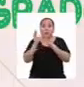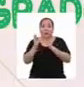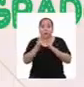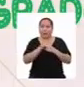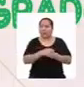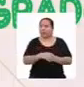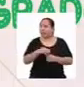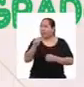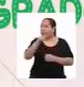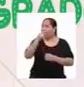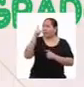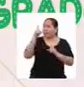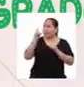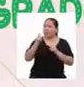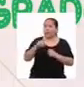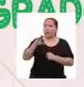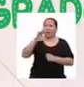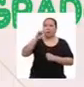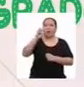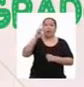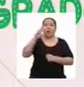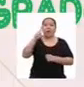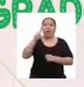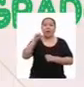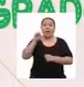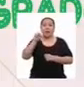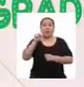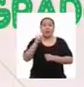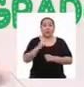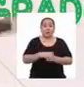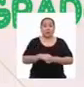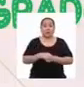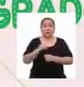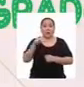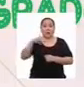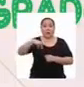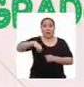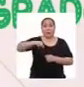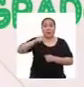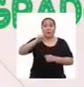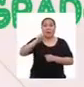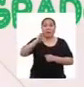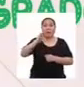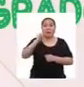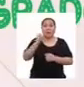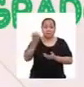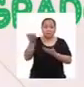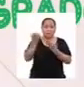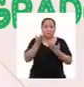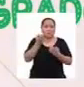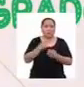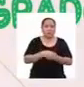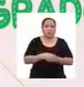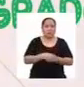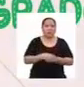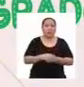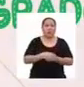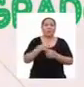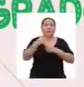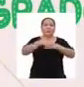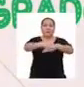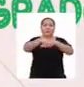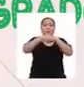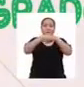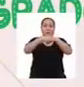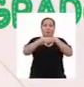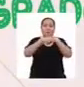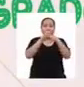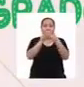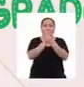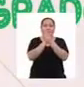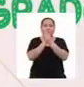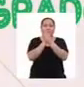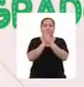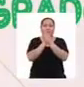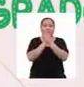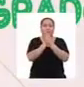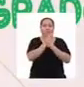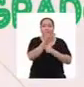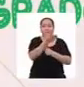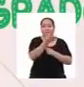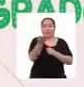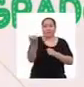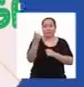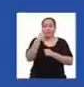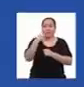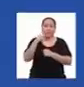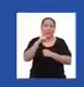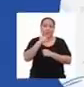otra pregunta de Carlos Llana, de la ciudad de Pasco. Bienvenido y un gran saludo a nuestros amigos y amigas de